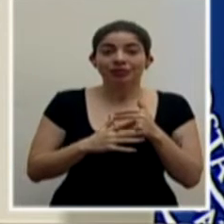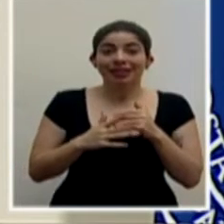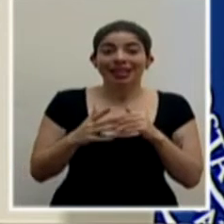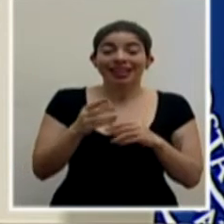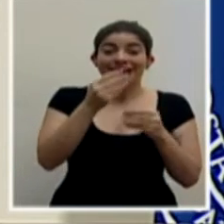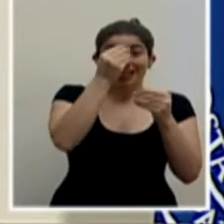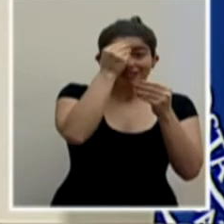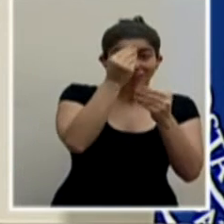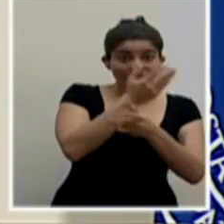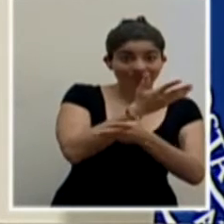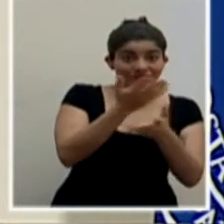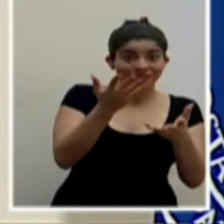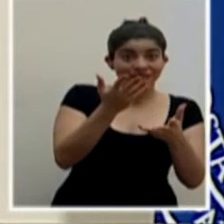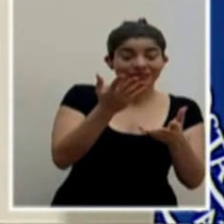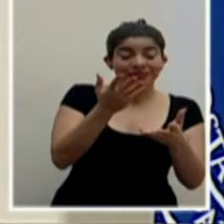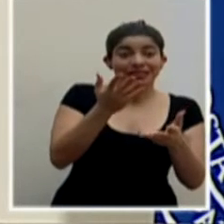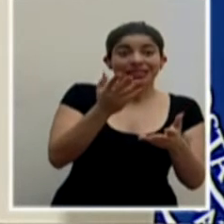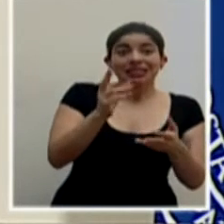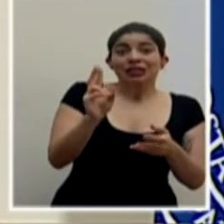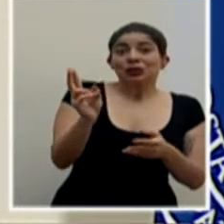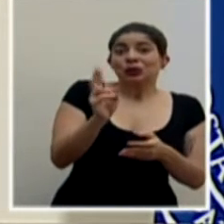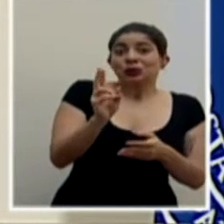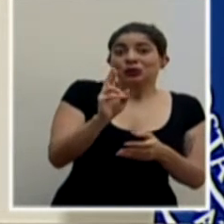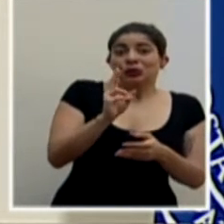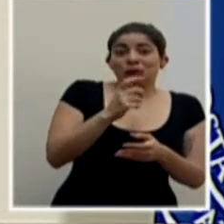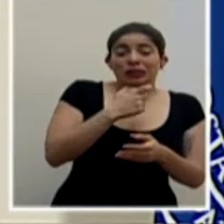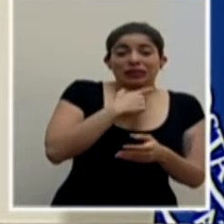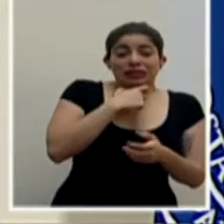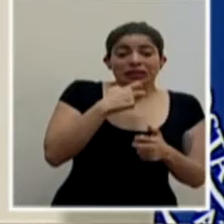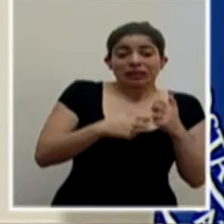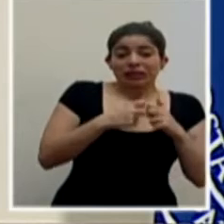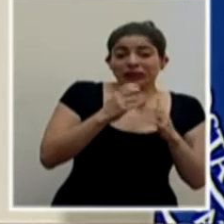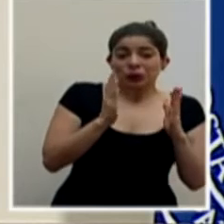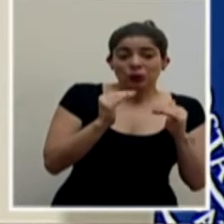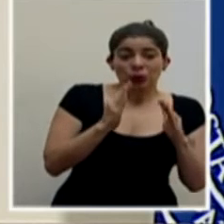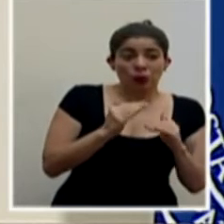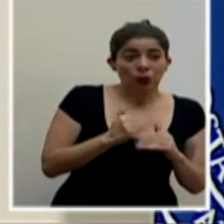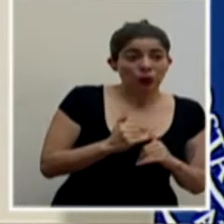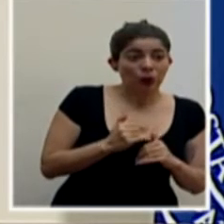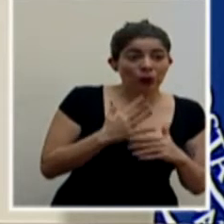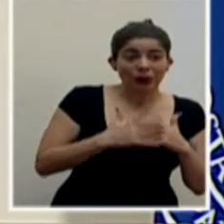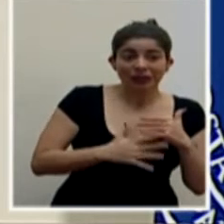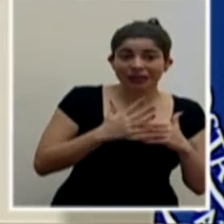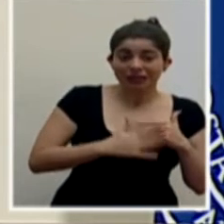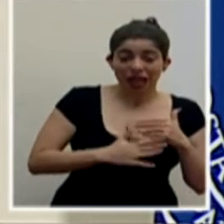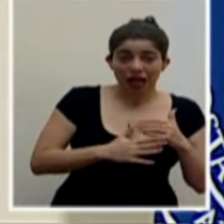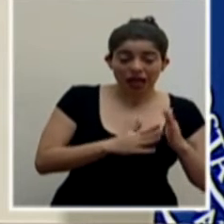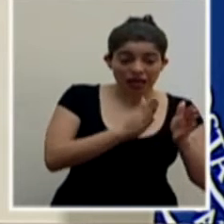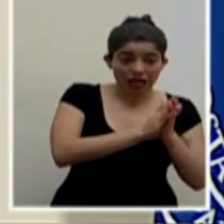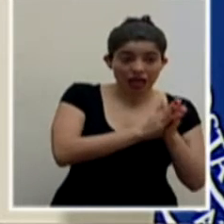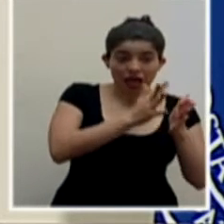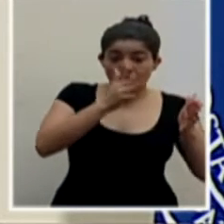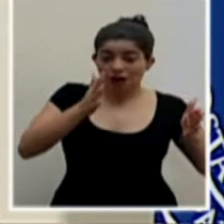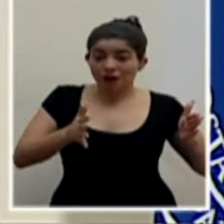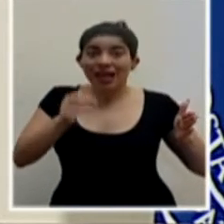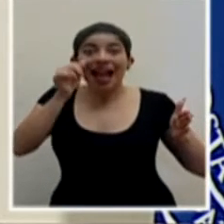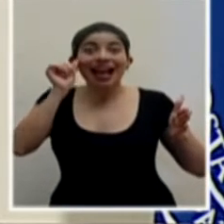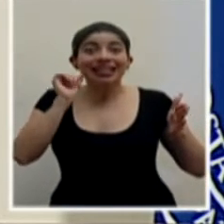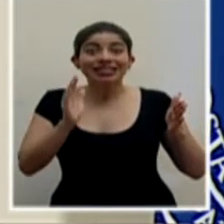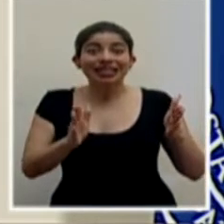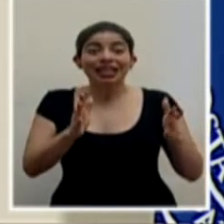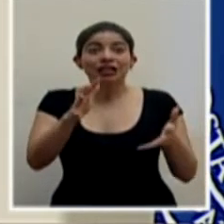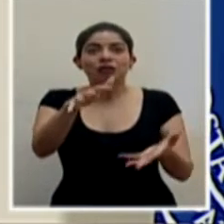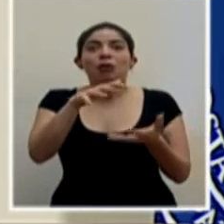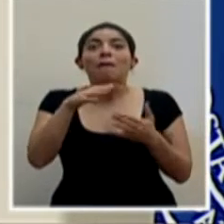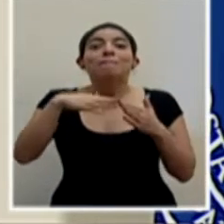Entre el anuncio de que teníamos una crisis por desabastecimiento de sangre y al día de ayer